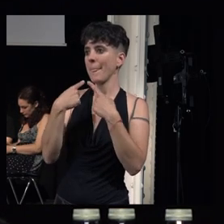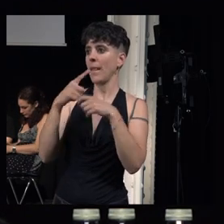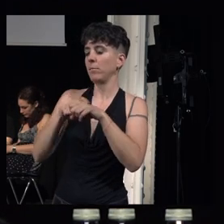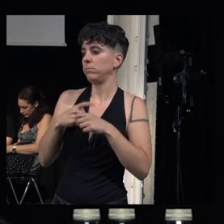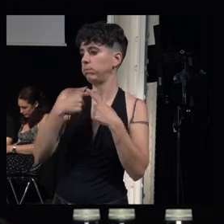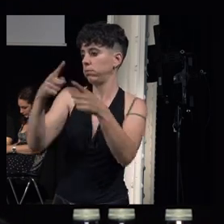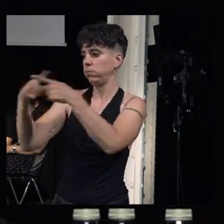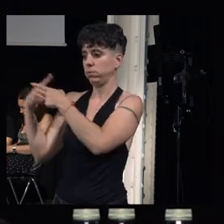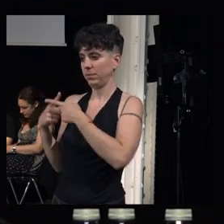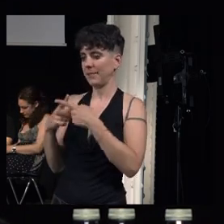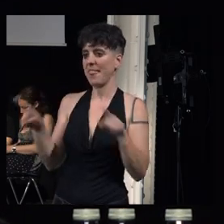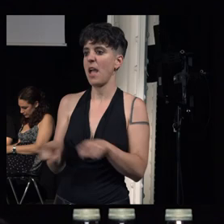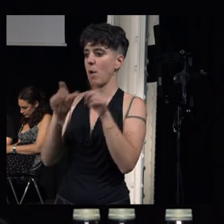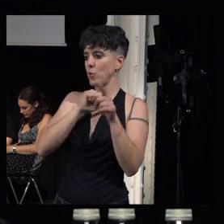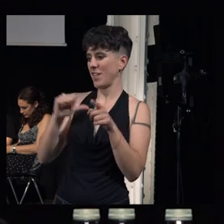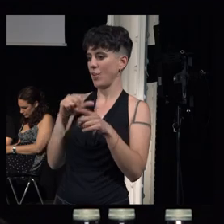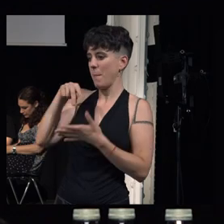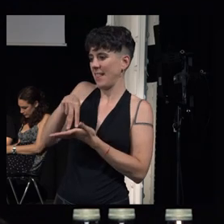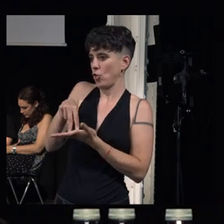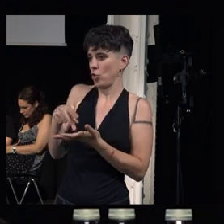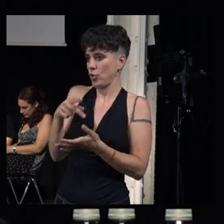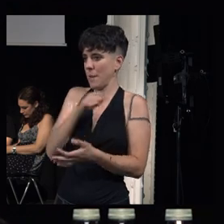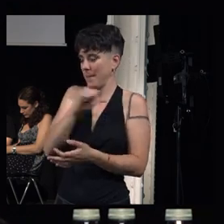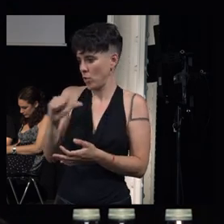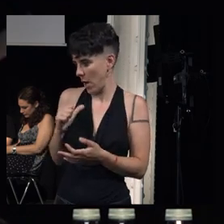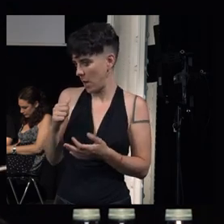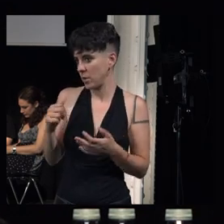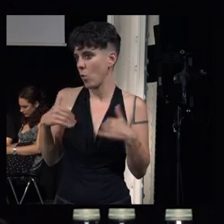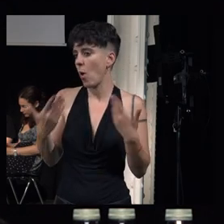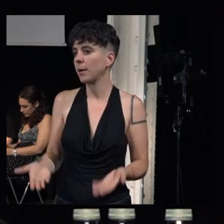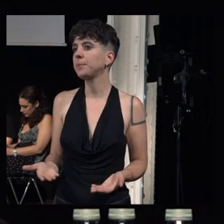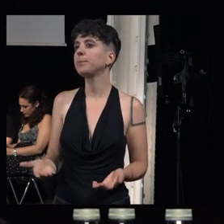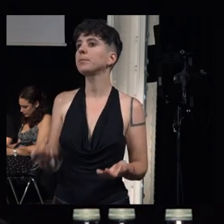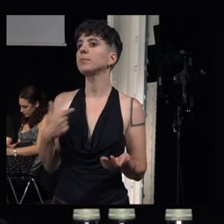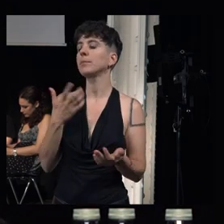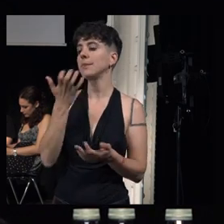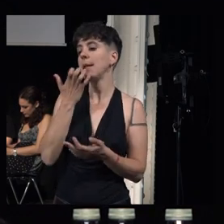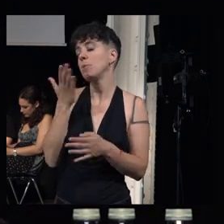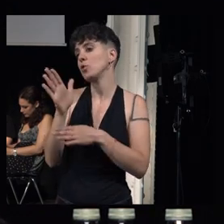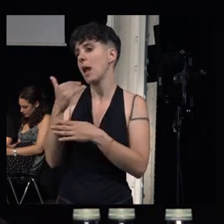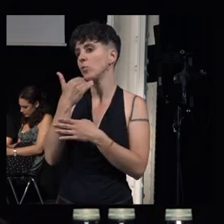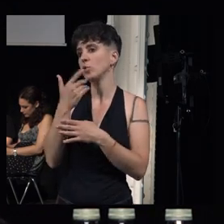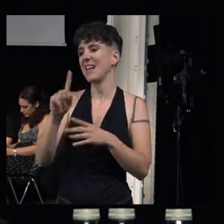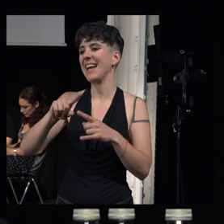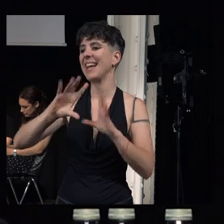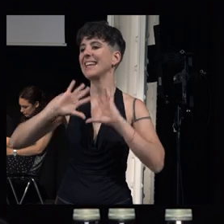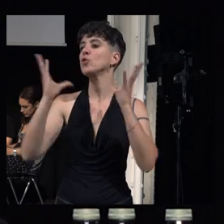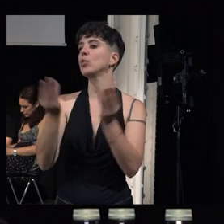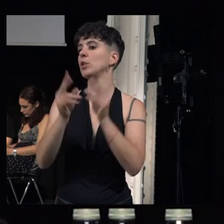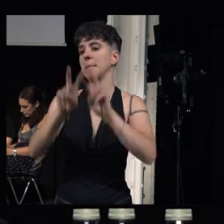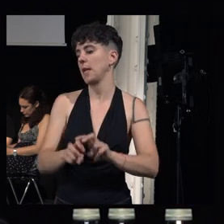posicionamientos personales. Bien, quería poner algún ejemplo de dentro de los resultados de la investigación, que no los voy a contar, ¿no?